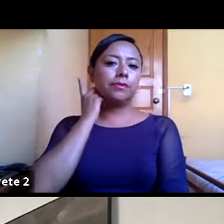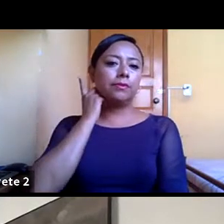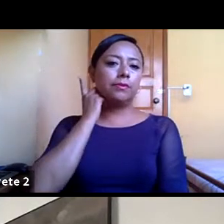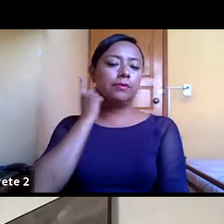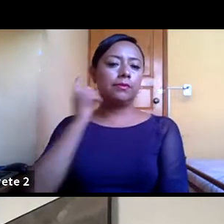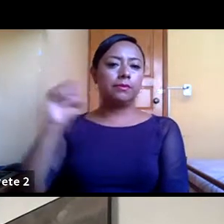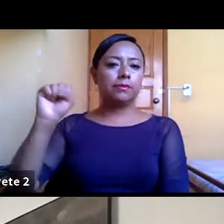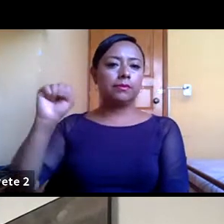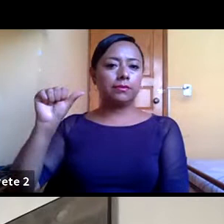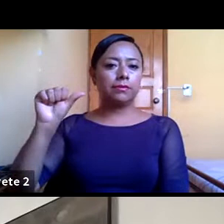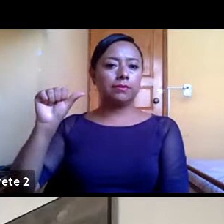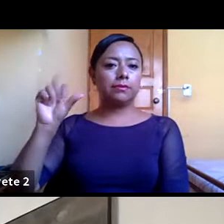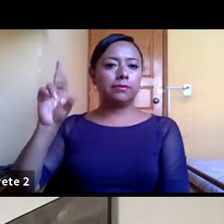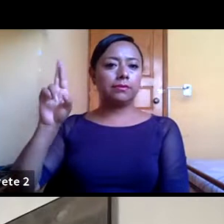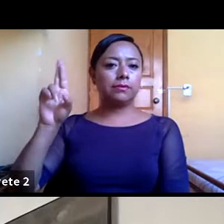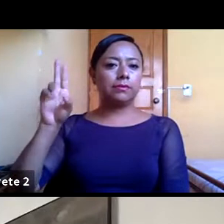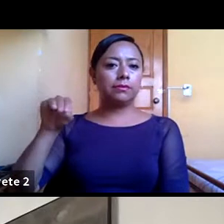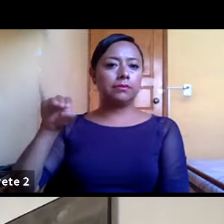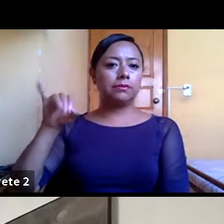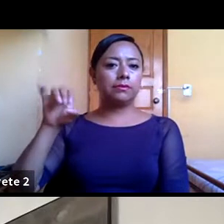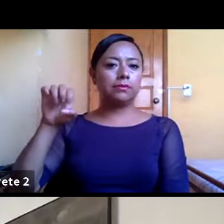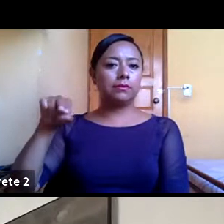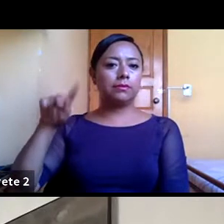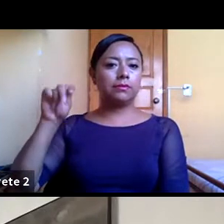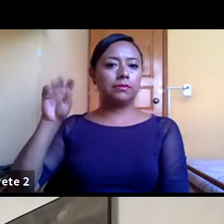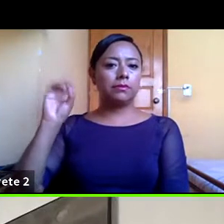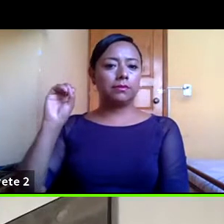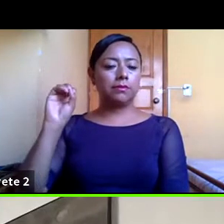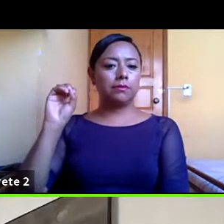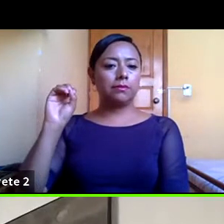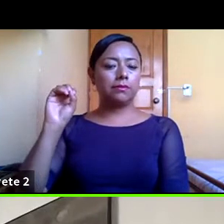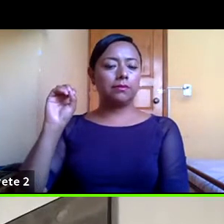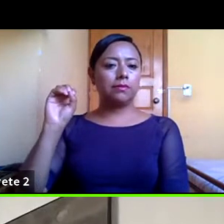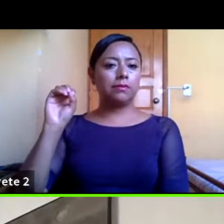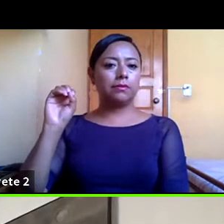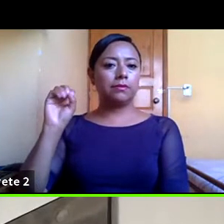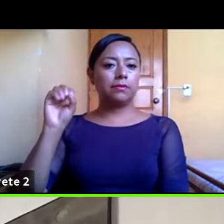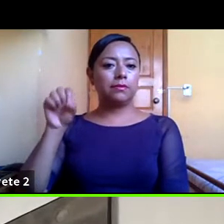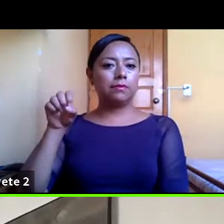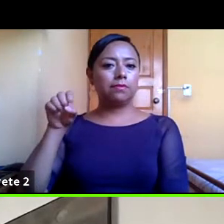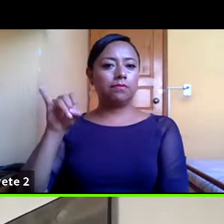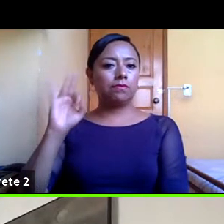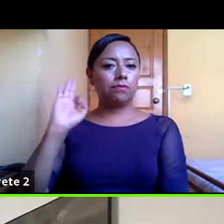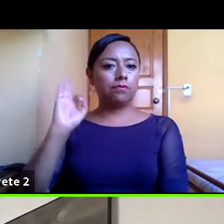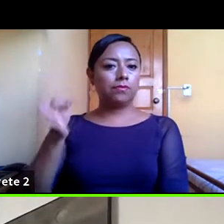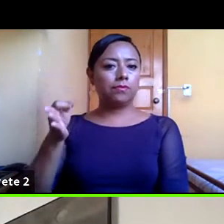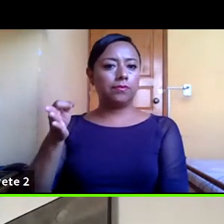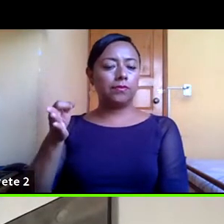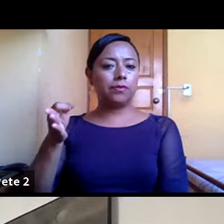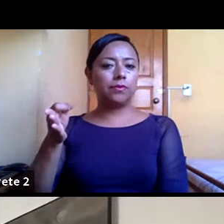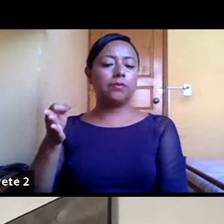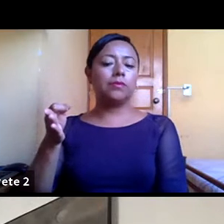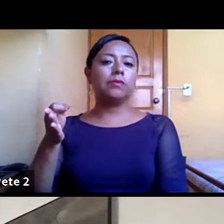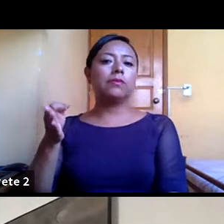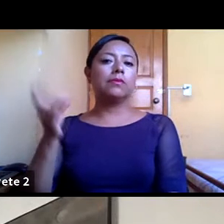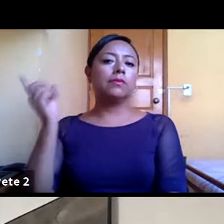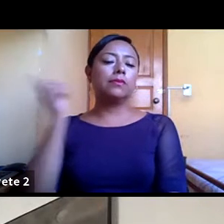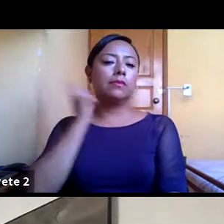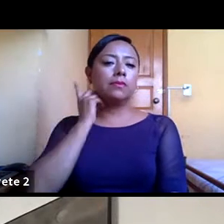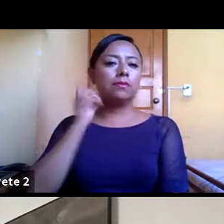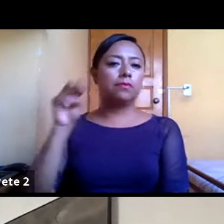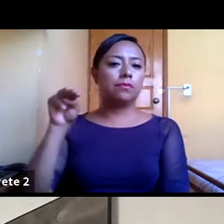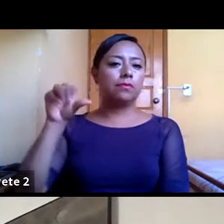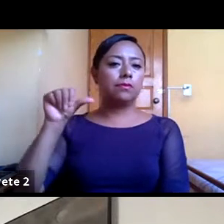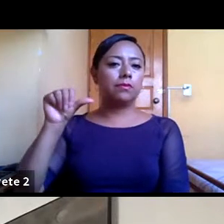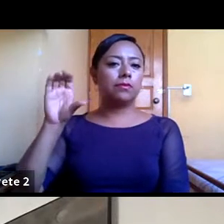Diputada Lilia María Sarmiento Gómez. Lilia María Sarmiento Gómez, a favor. Gracias. Diputado Miguel Ángel